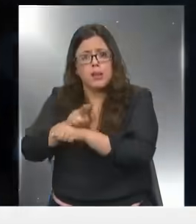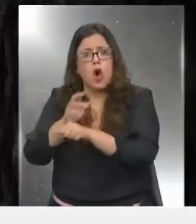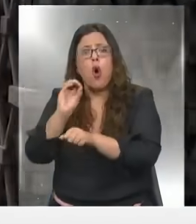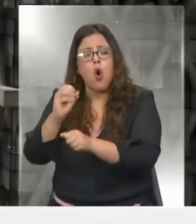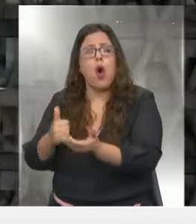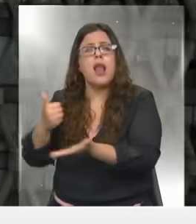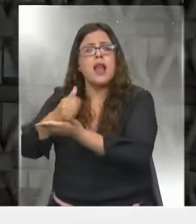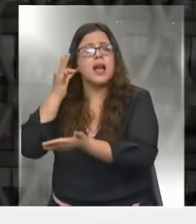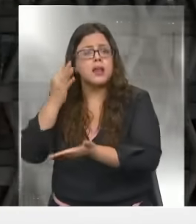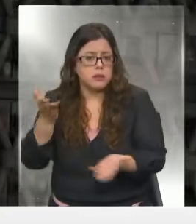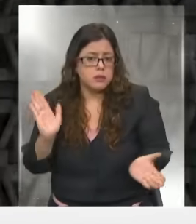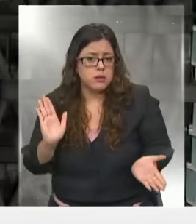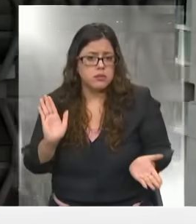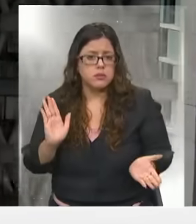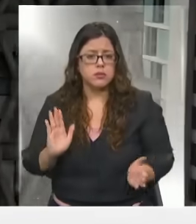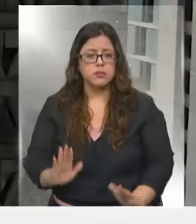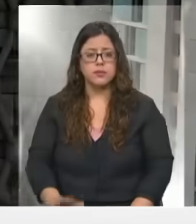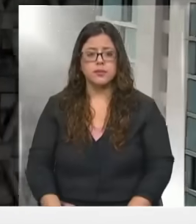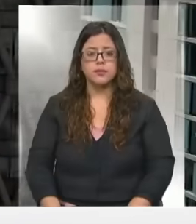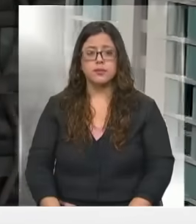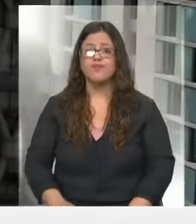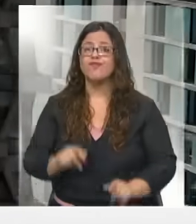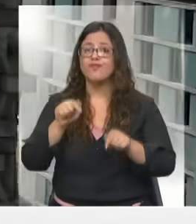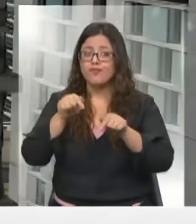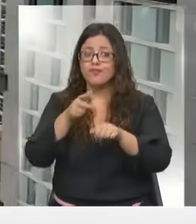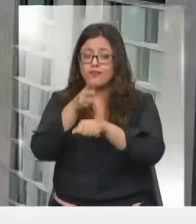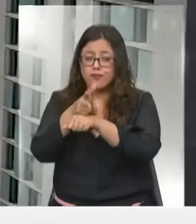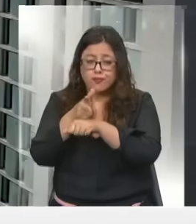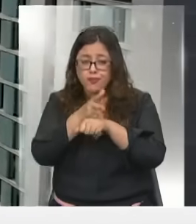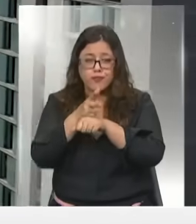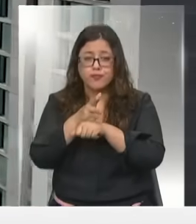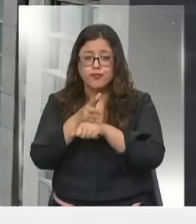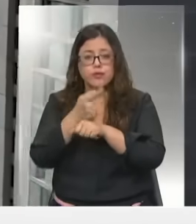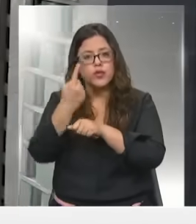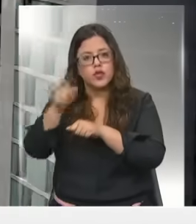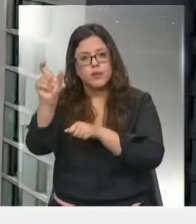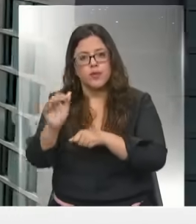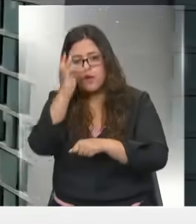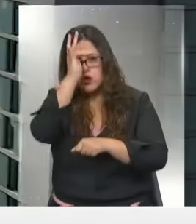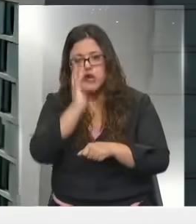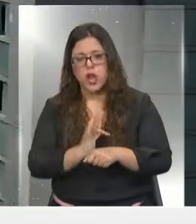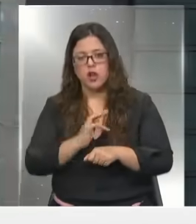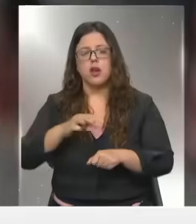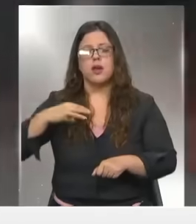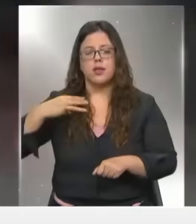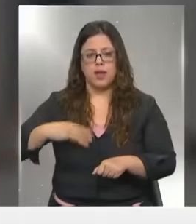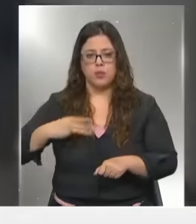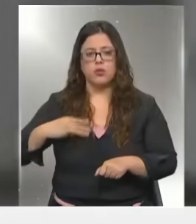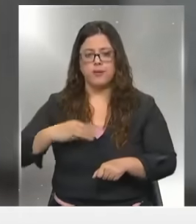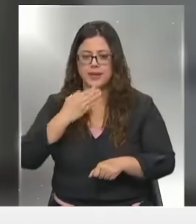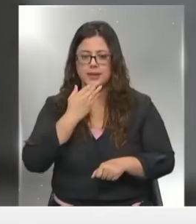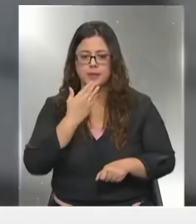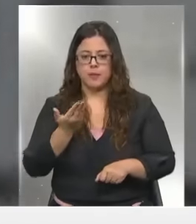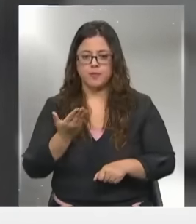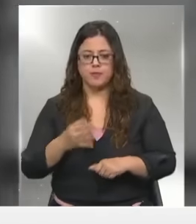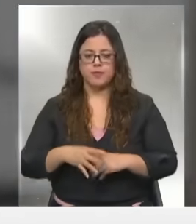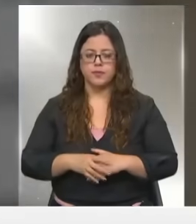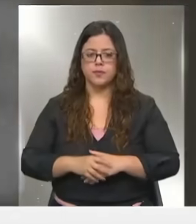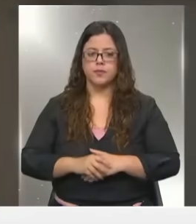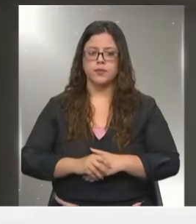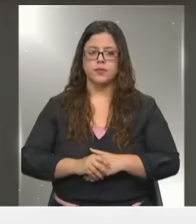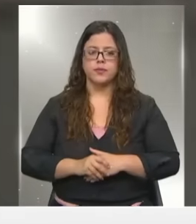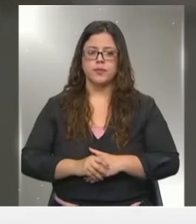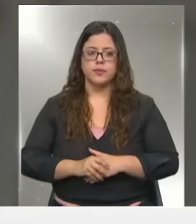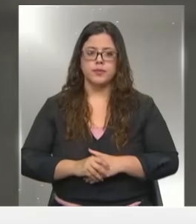alcaldesa. El siguiente registro es de un nuevo funcionario de la municipalidad.